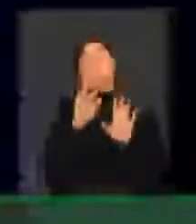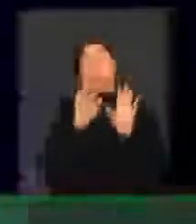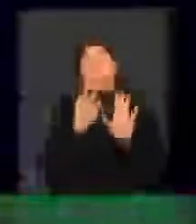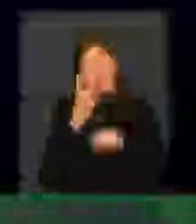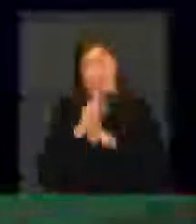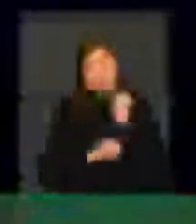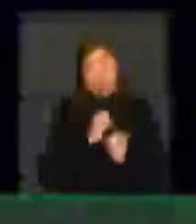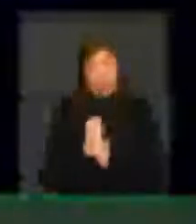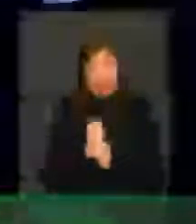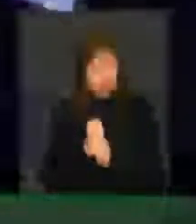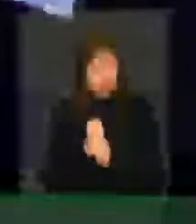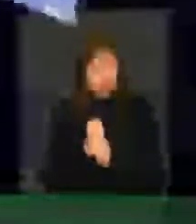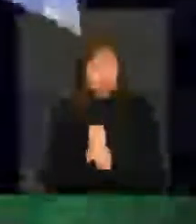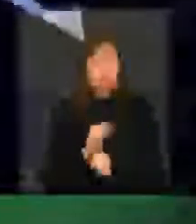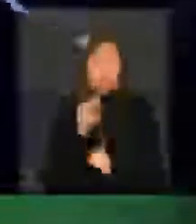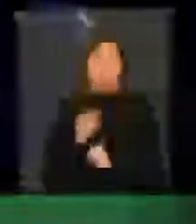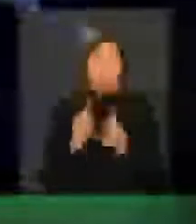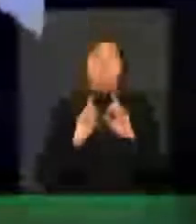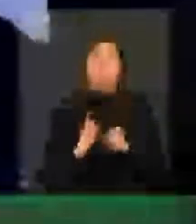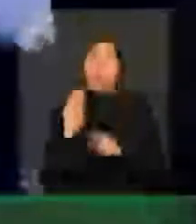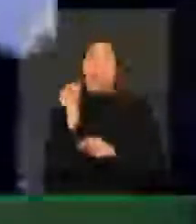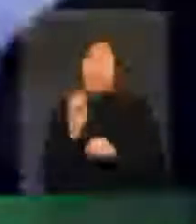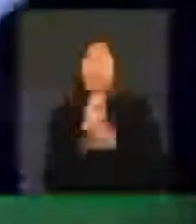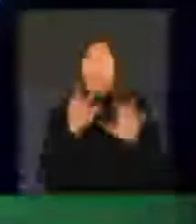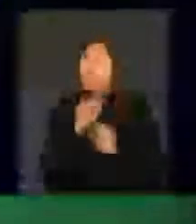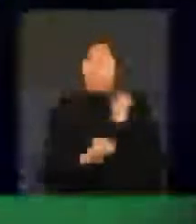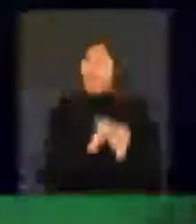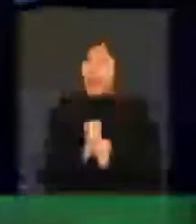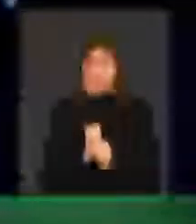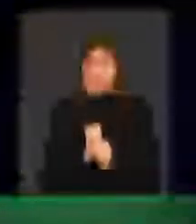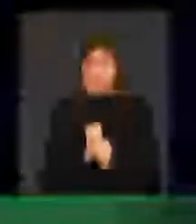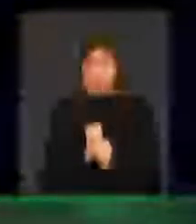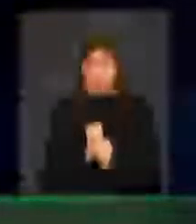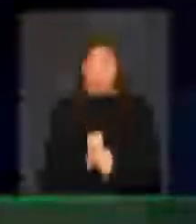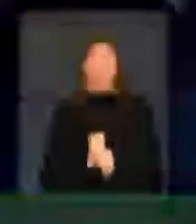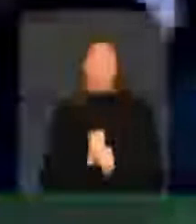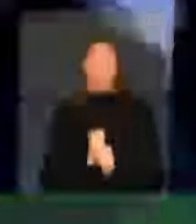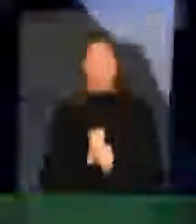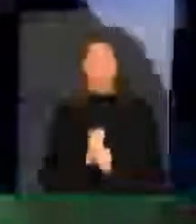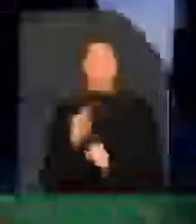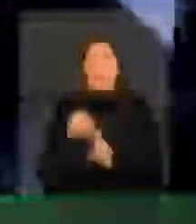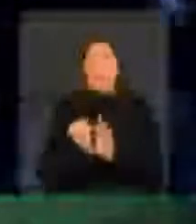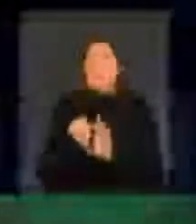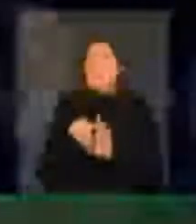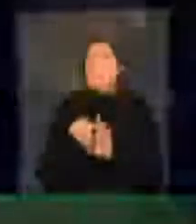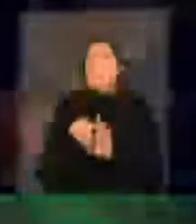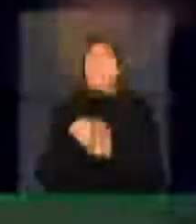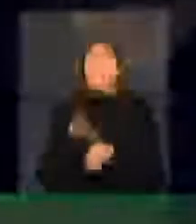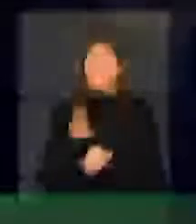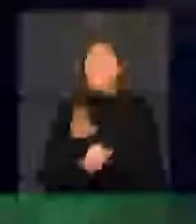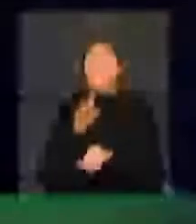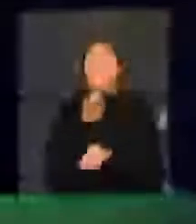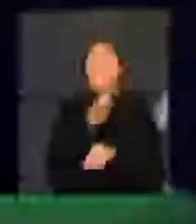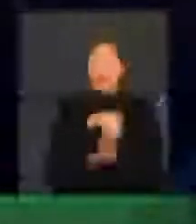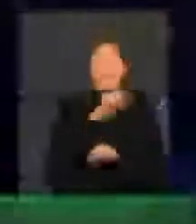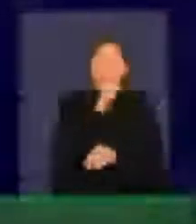pago de Blue Origin, el holandés Oliver Daemen, de 18 años. Así, Funk se convirtió en la persona de más edad en llegar al espacio